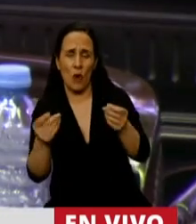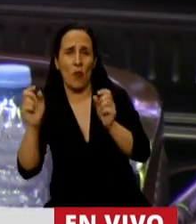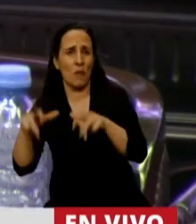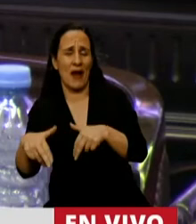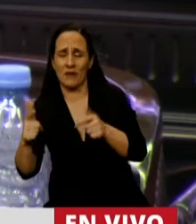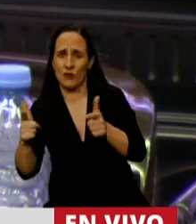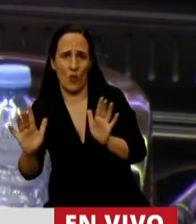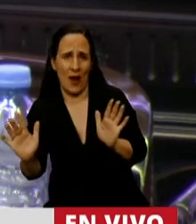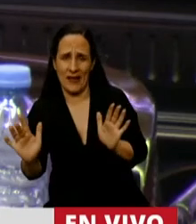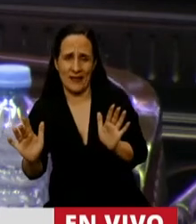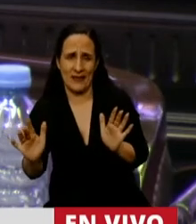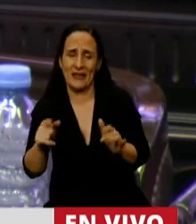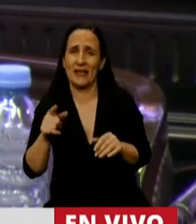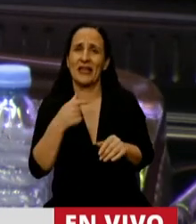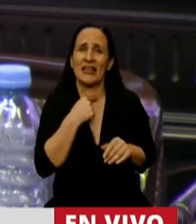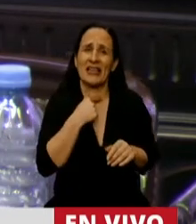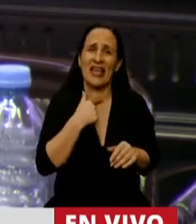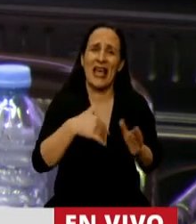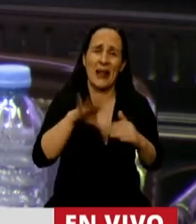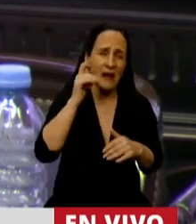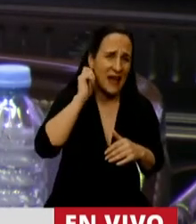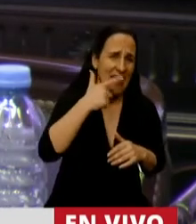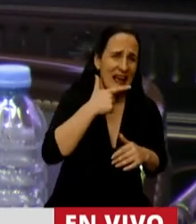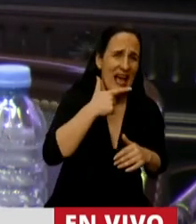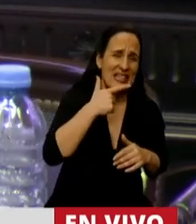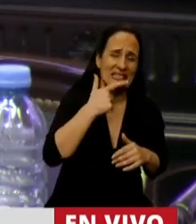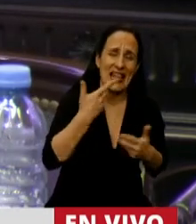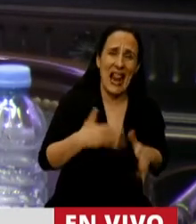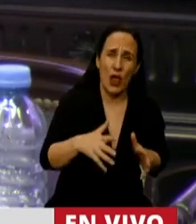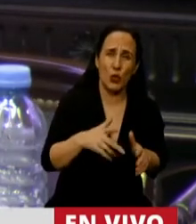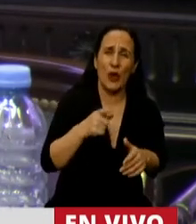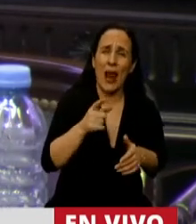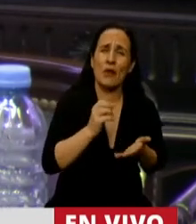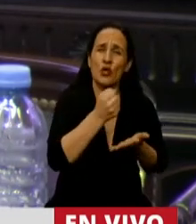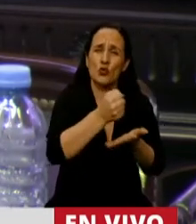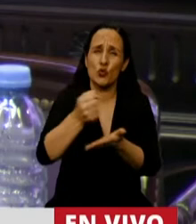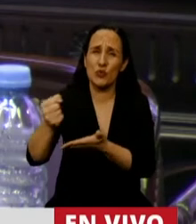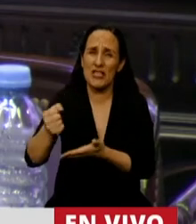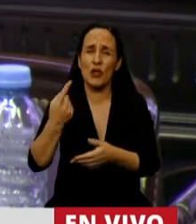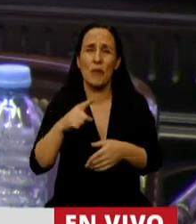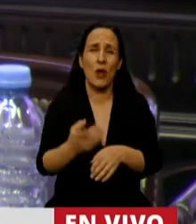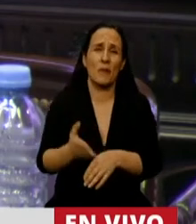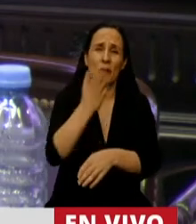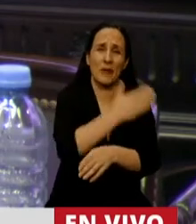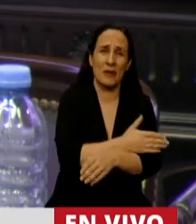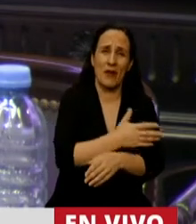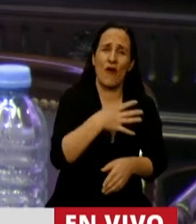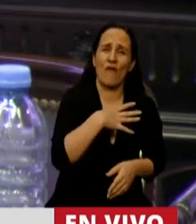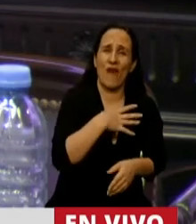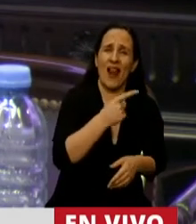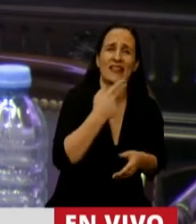y se propone incrementar la producción de gas natural con un costoso programa de subsidios pero sin definir antes una política tarifaria